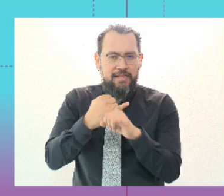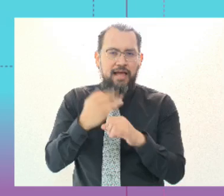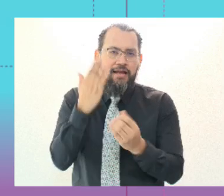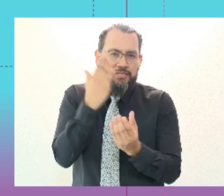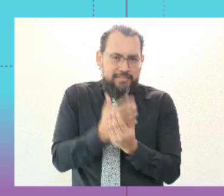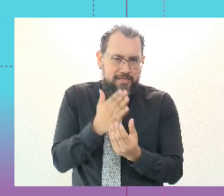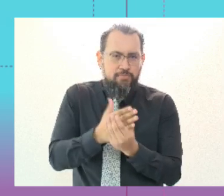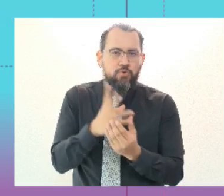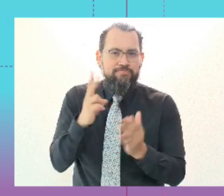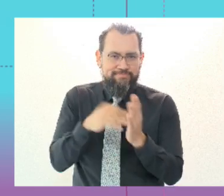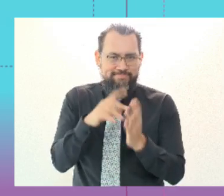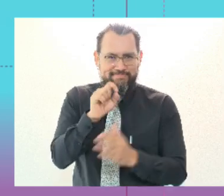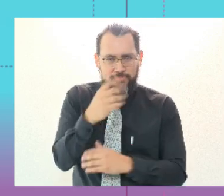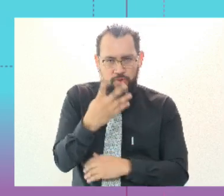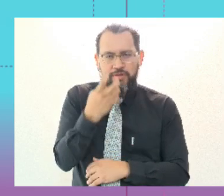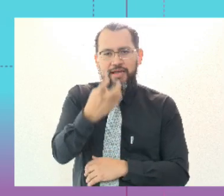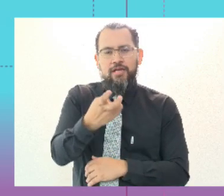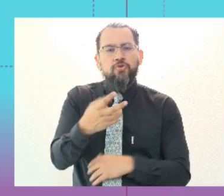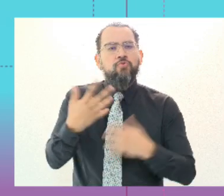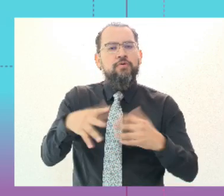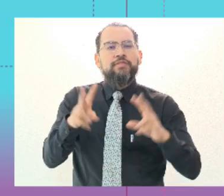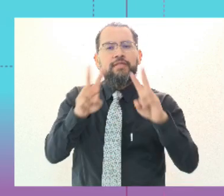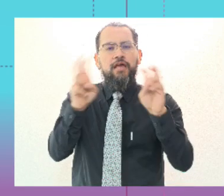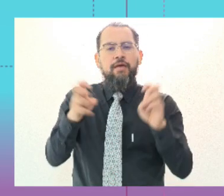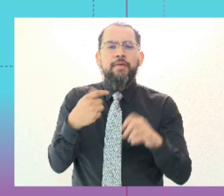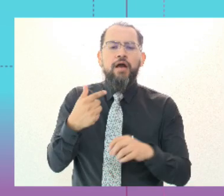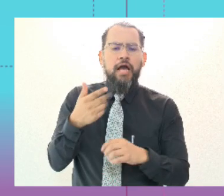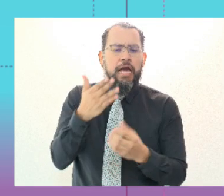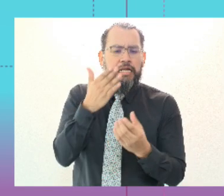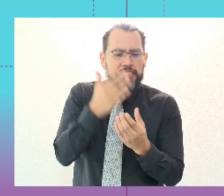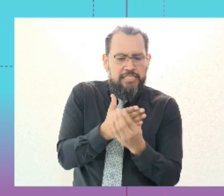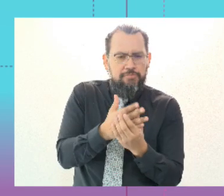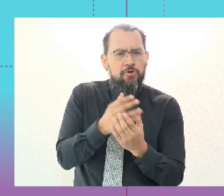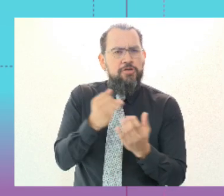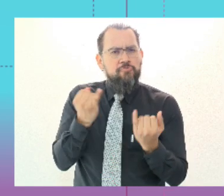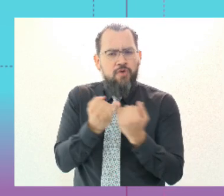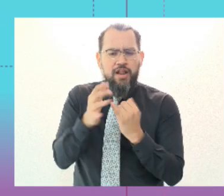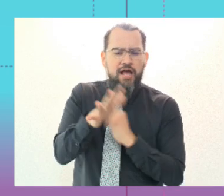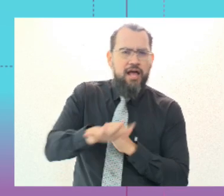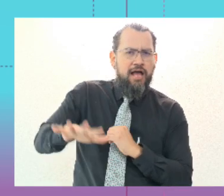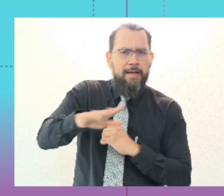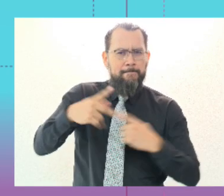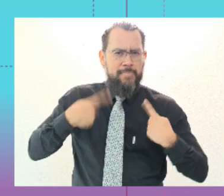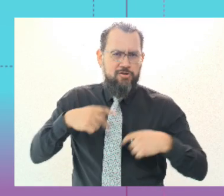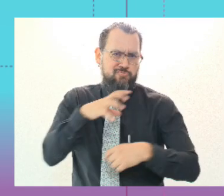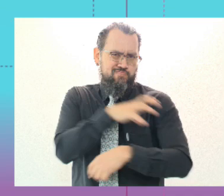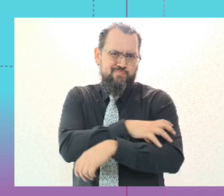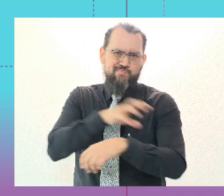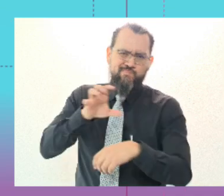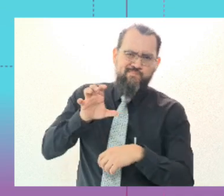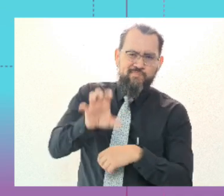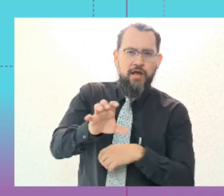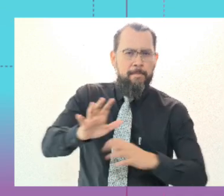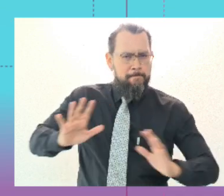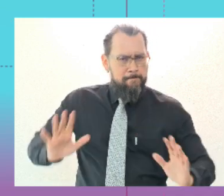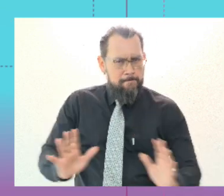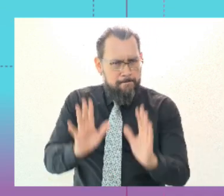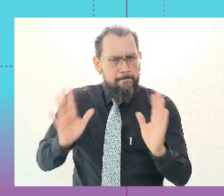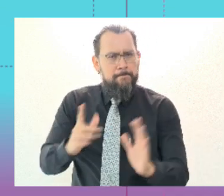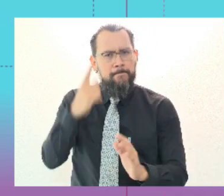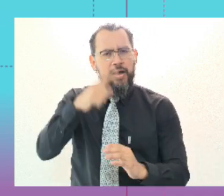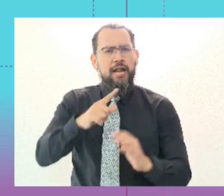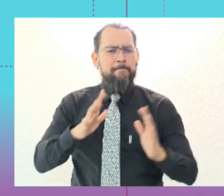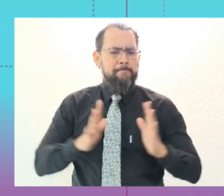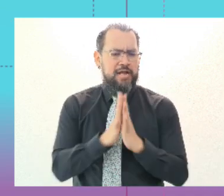Archivos y que lleva como título general, Archivos y Empoderamiento Social, fomentando la participación ciudadana a través del acceso a la